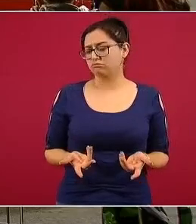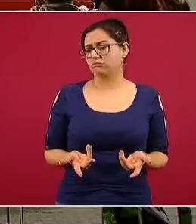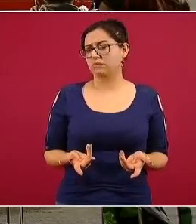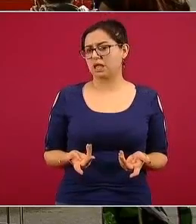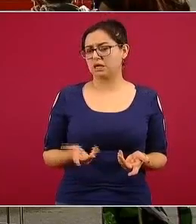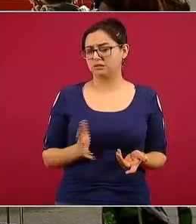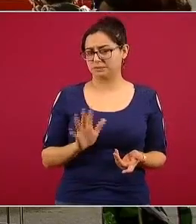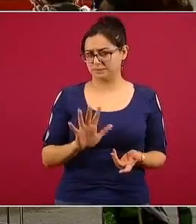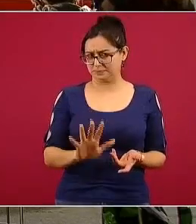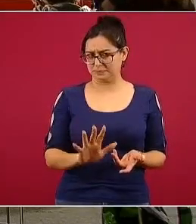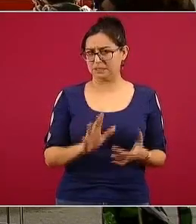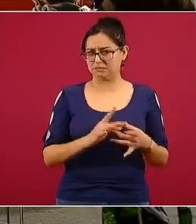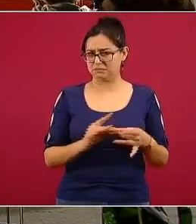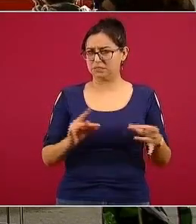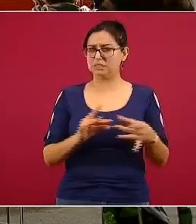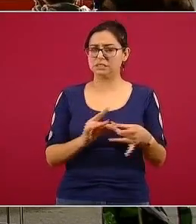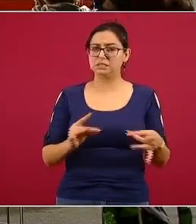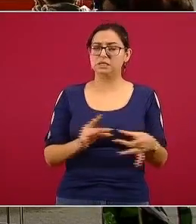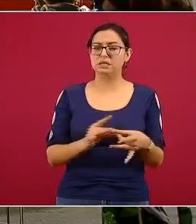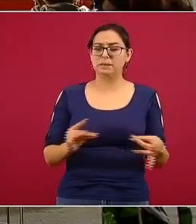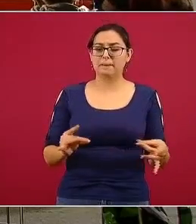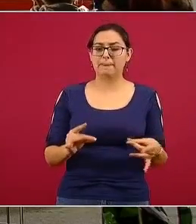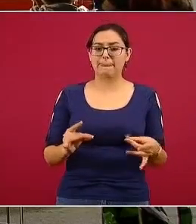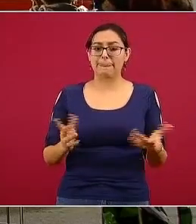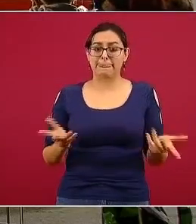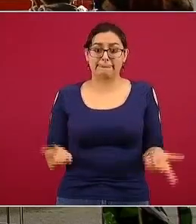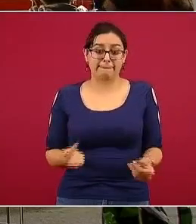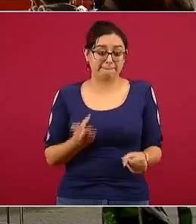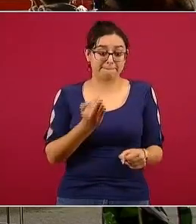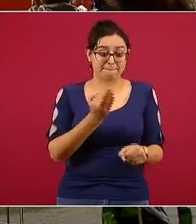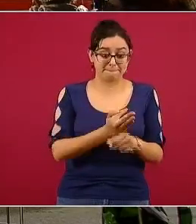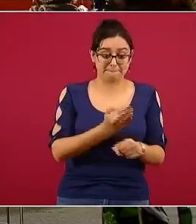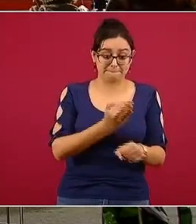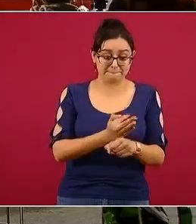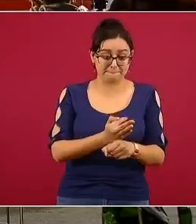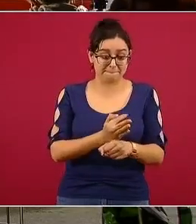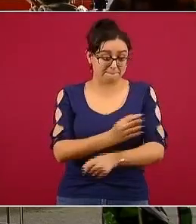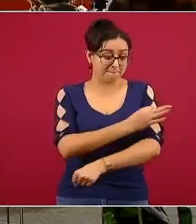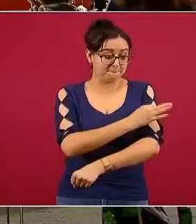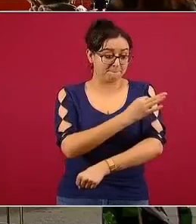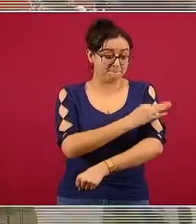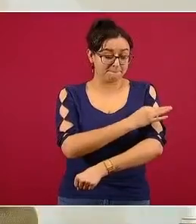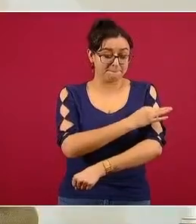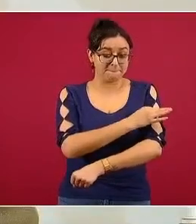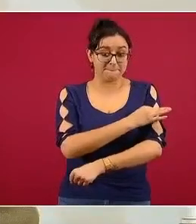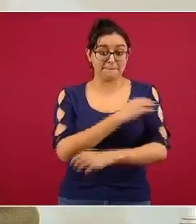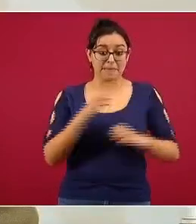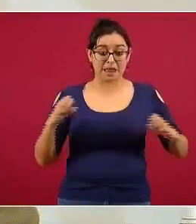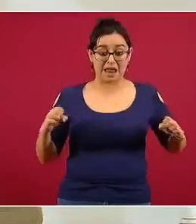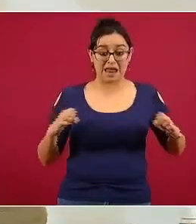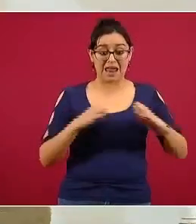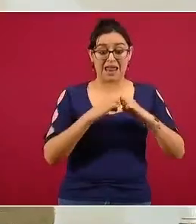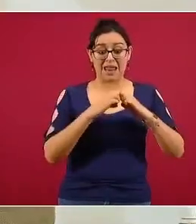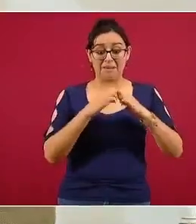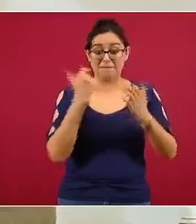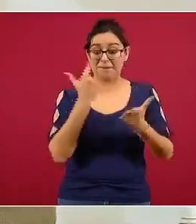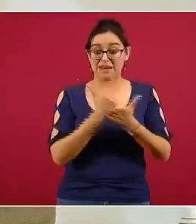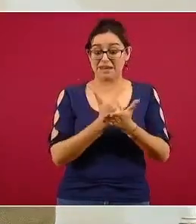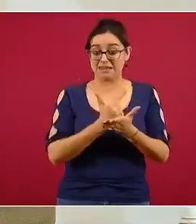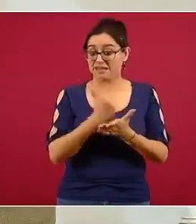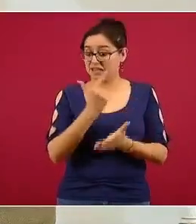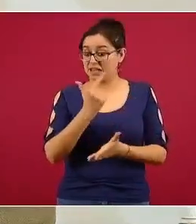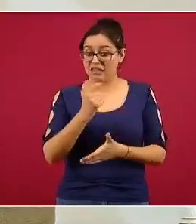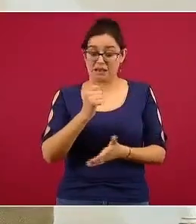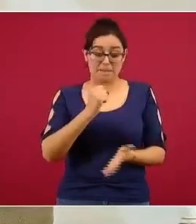de aprobar una vacuna en emergencia, en esta situación de emergencia, implica el poder aprobar con los datos que